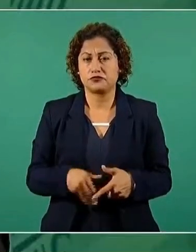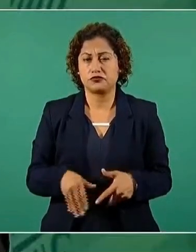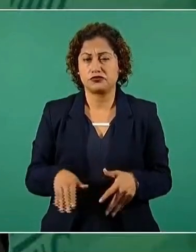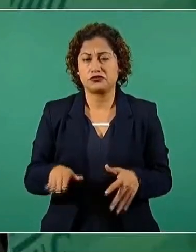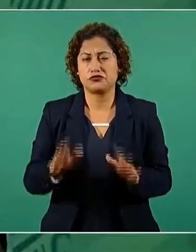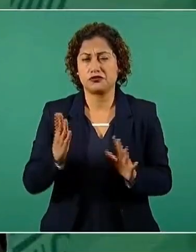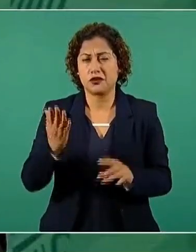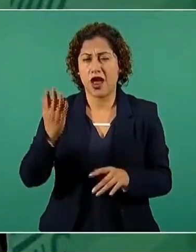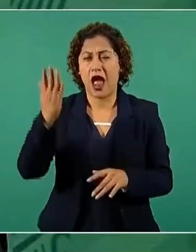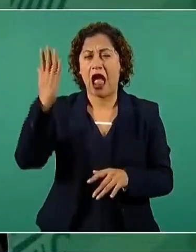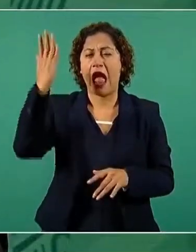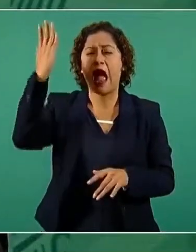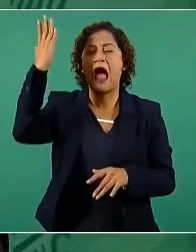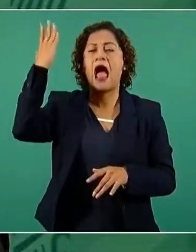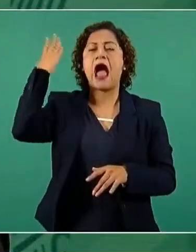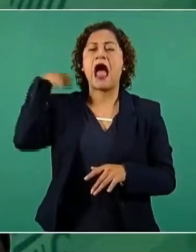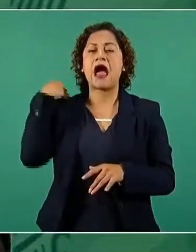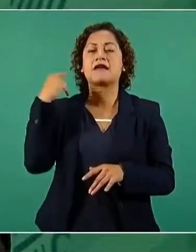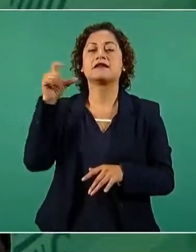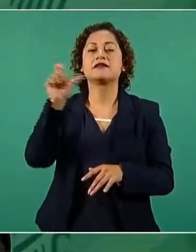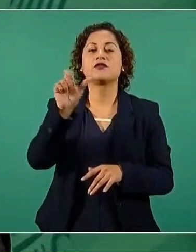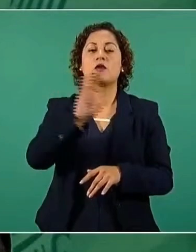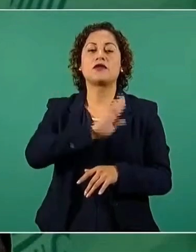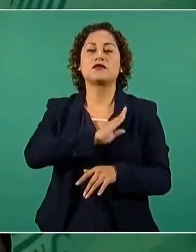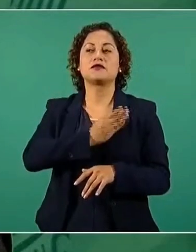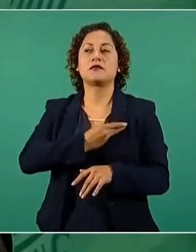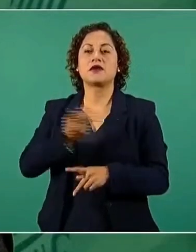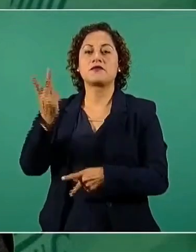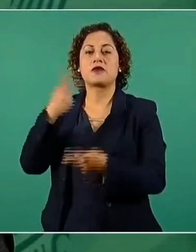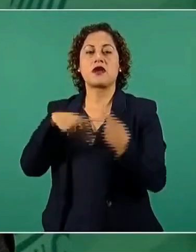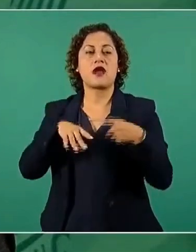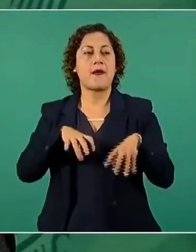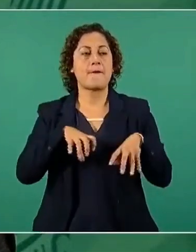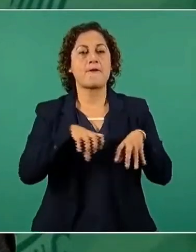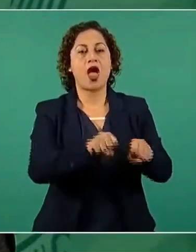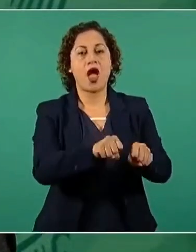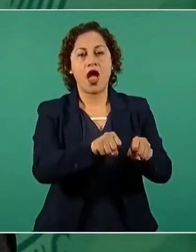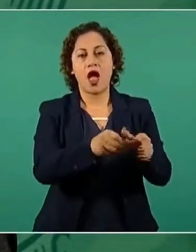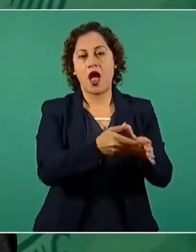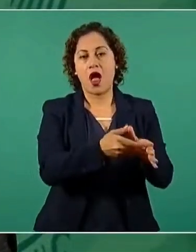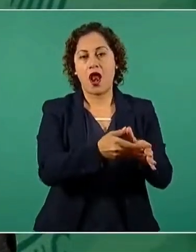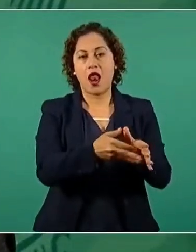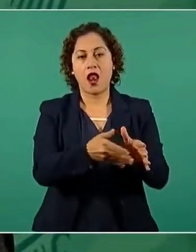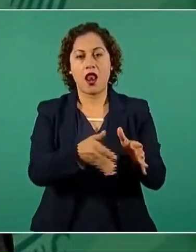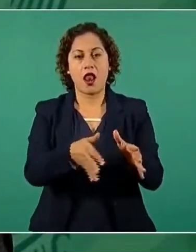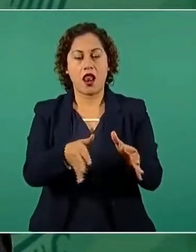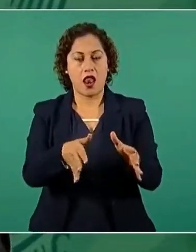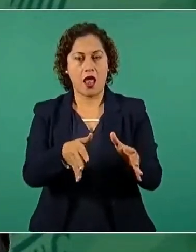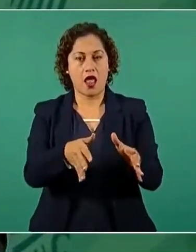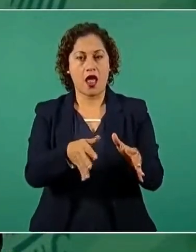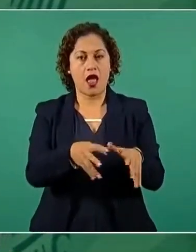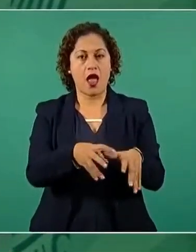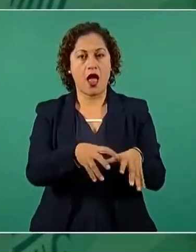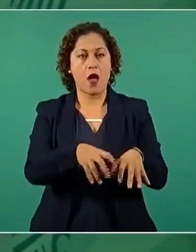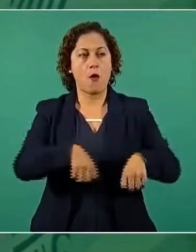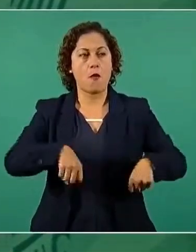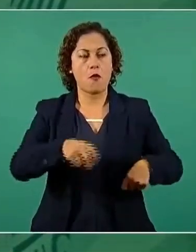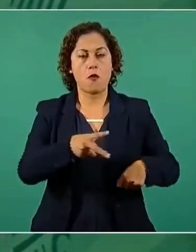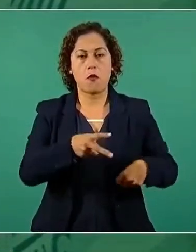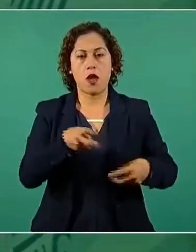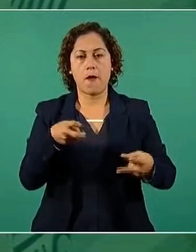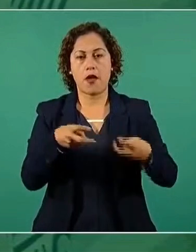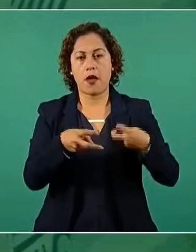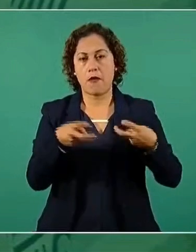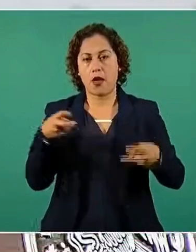la llamada conquista. Y escribe de su historia verdadera, la Nueva